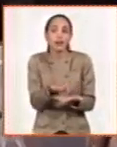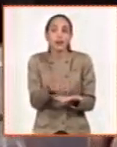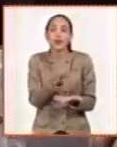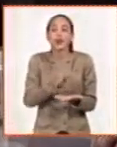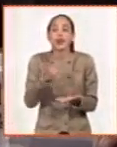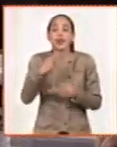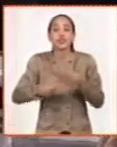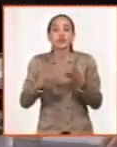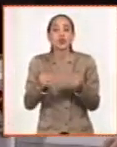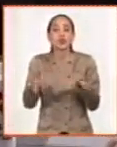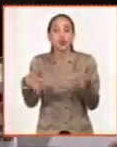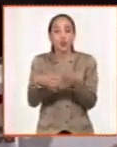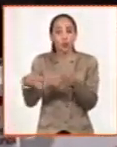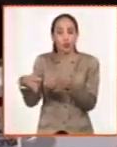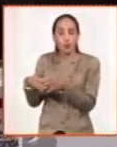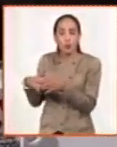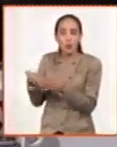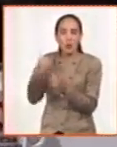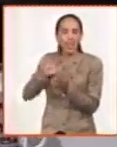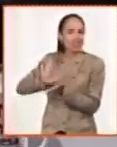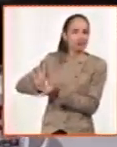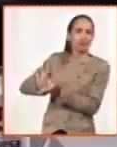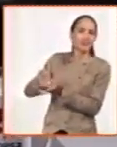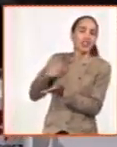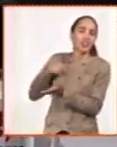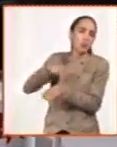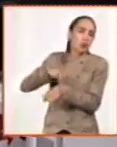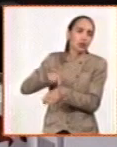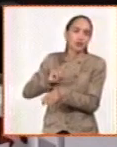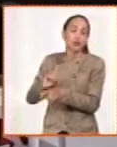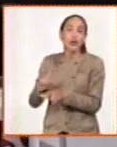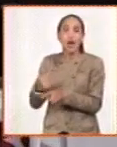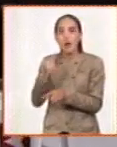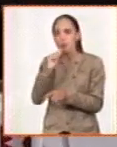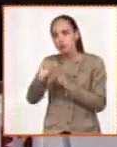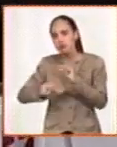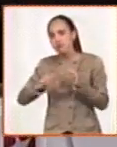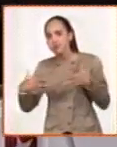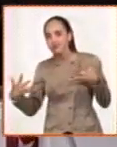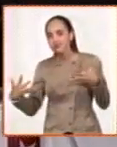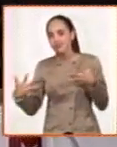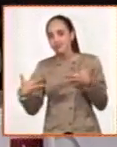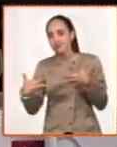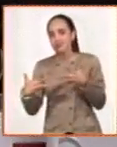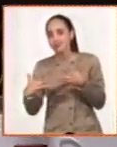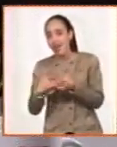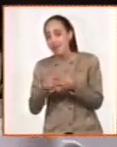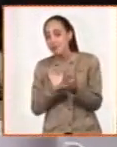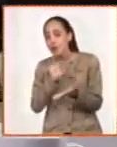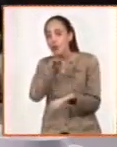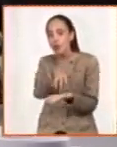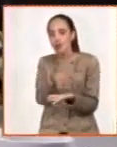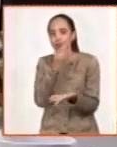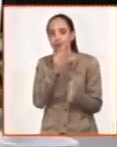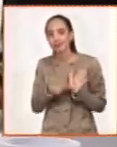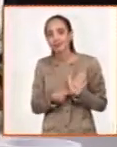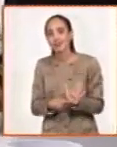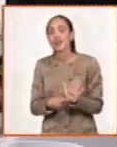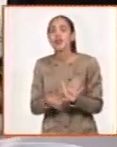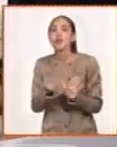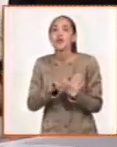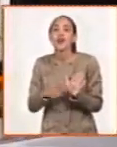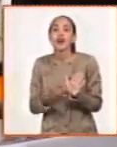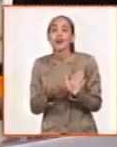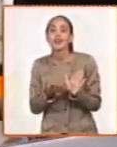eran marginados en aquellos momentos pues fueran acercándose a este lugar y le fueran dando un